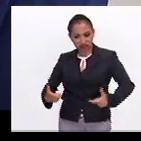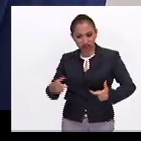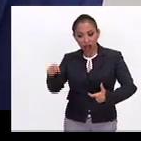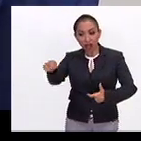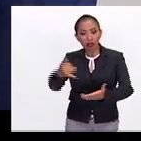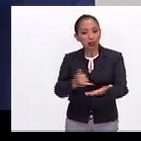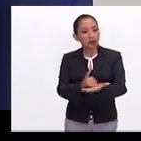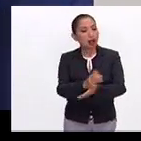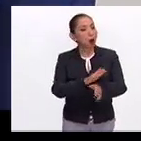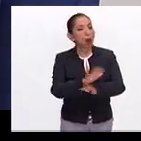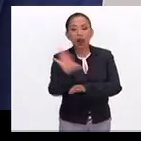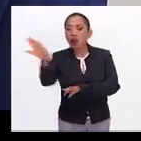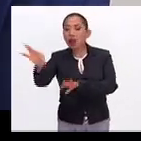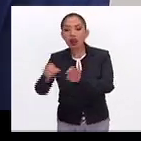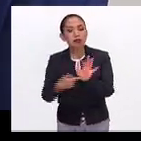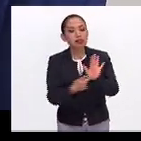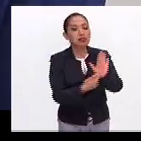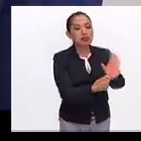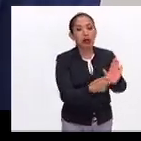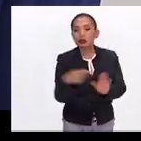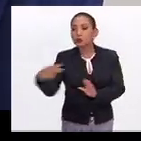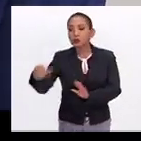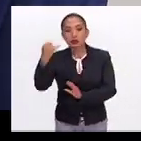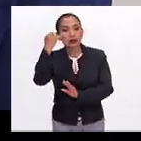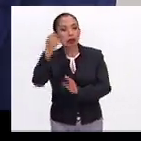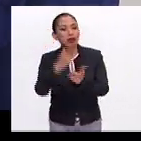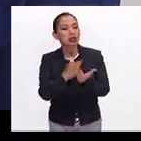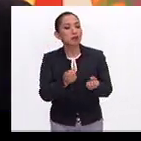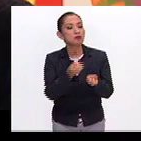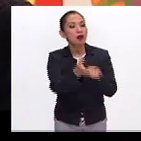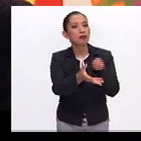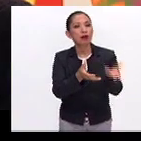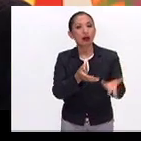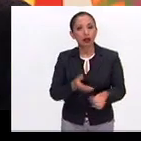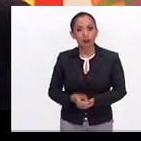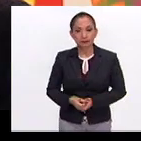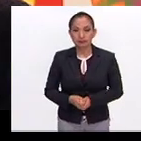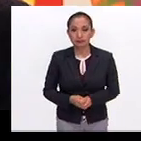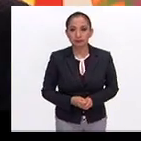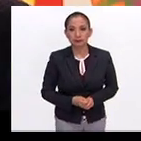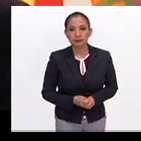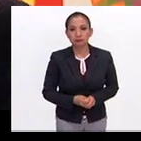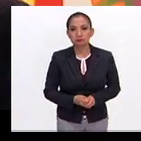cuál debe ser nuestra memoria, nuestra idea de libertad?